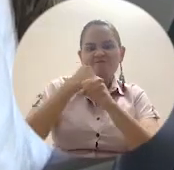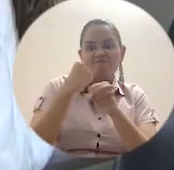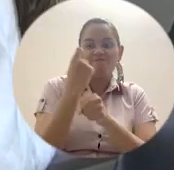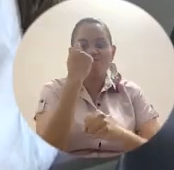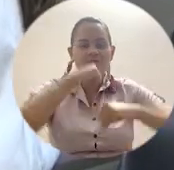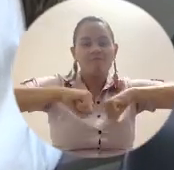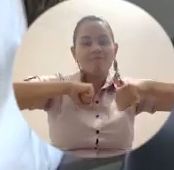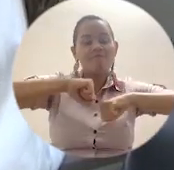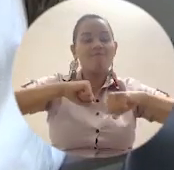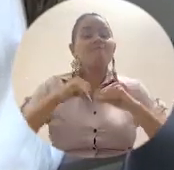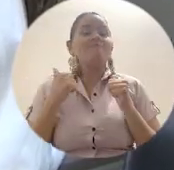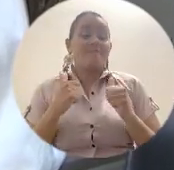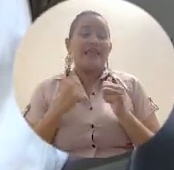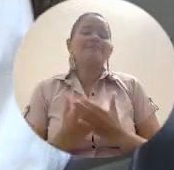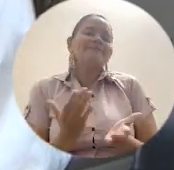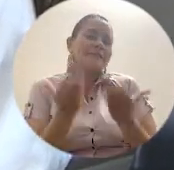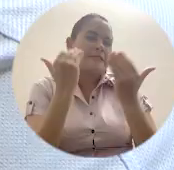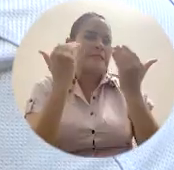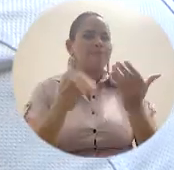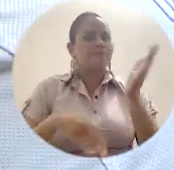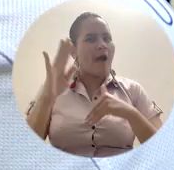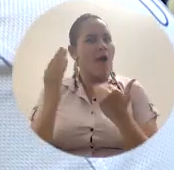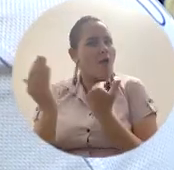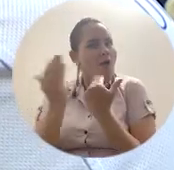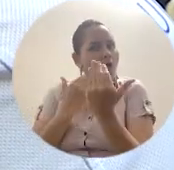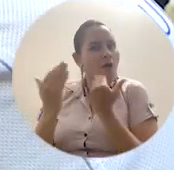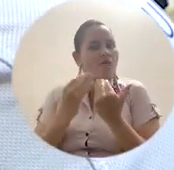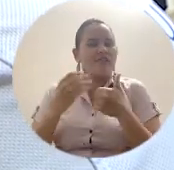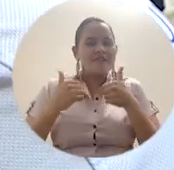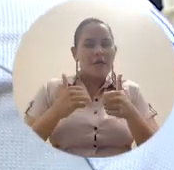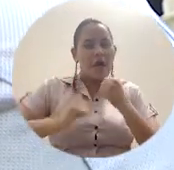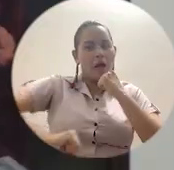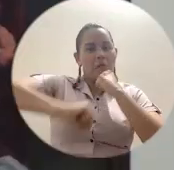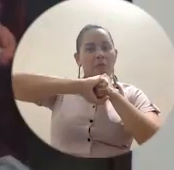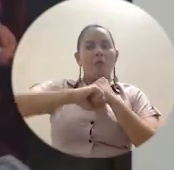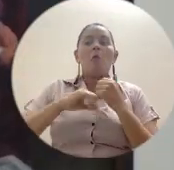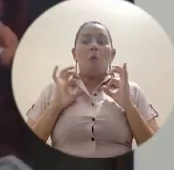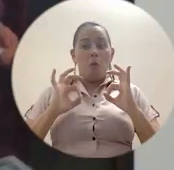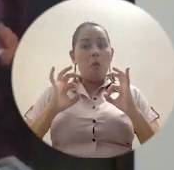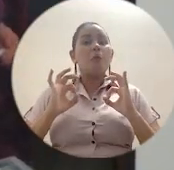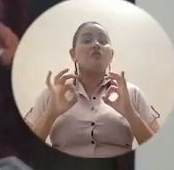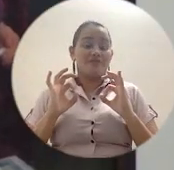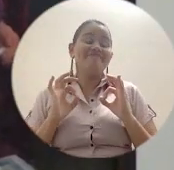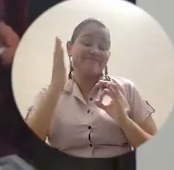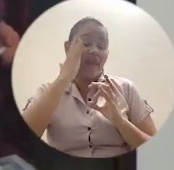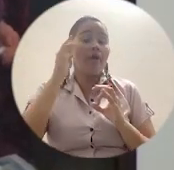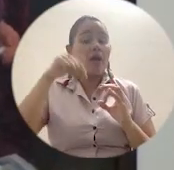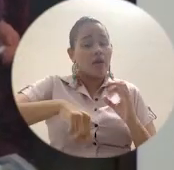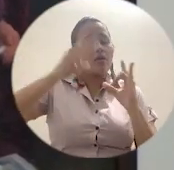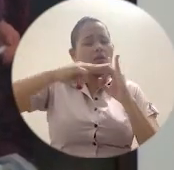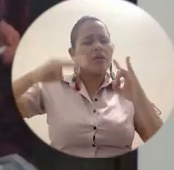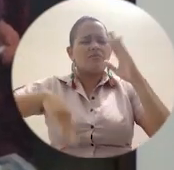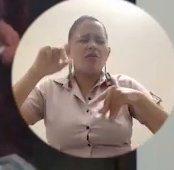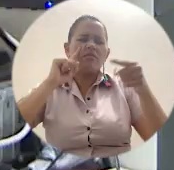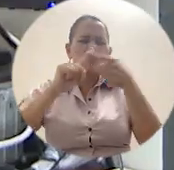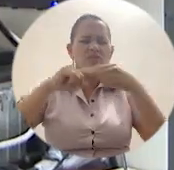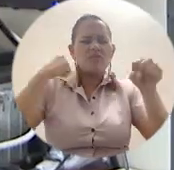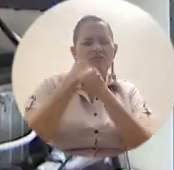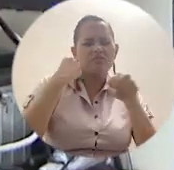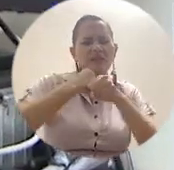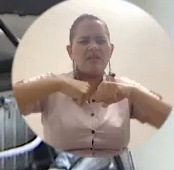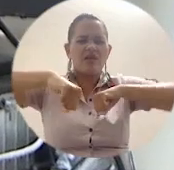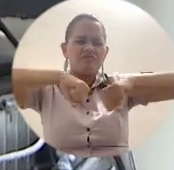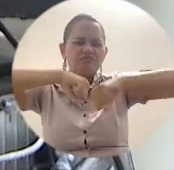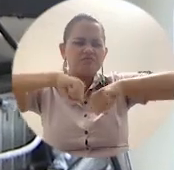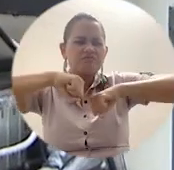su gestión institucional, lo cual pues es un voto de confianza importante en la gestión que viene haciendo la universidad. Del